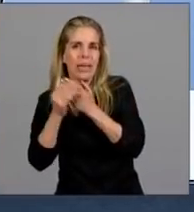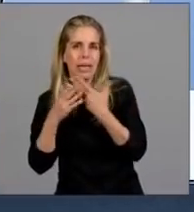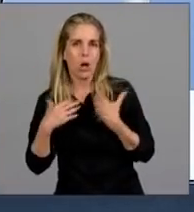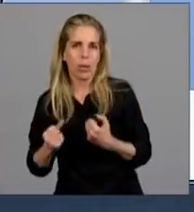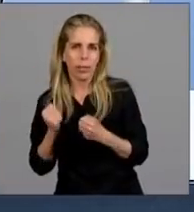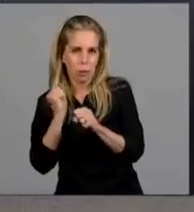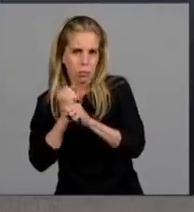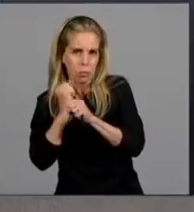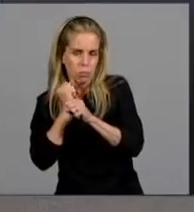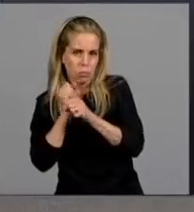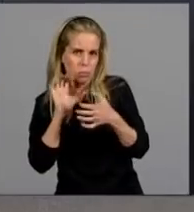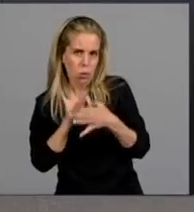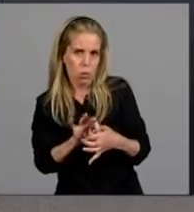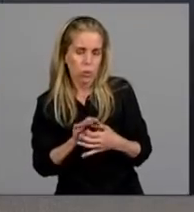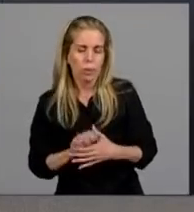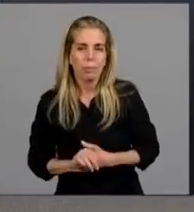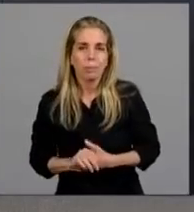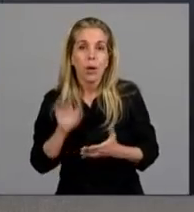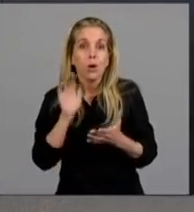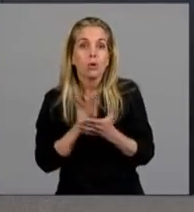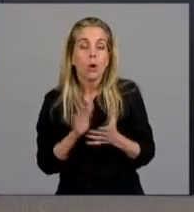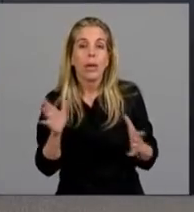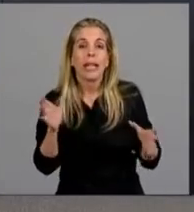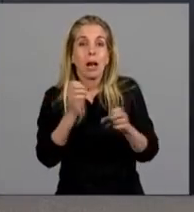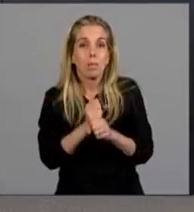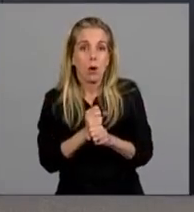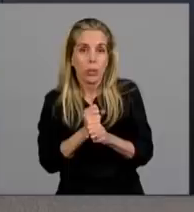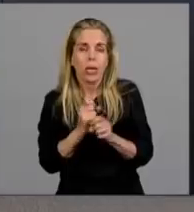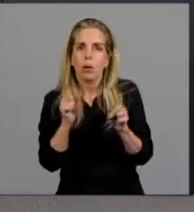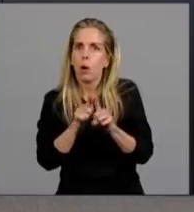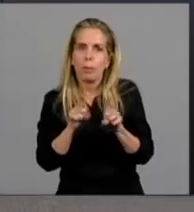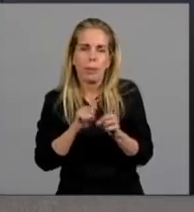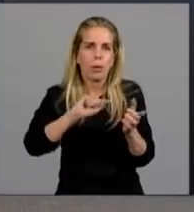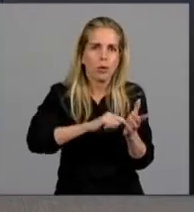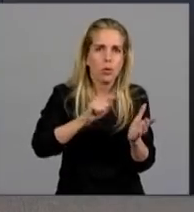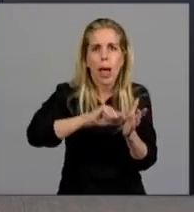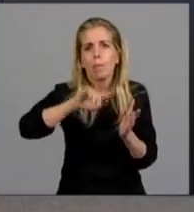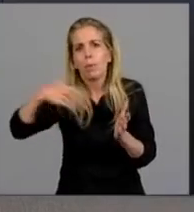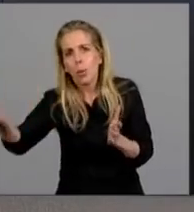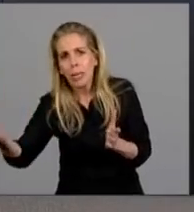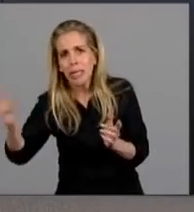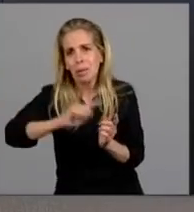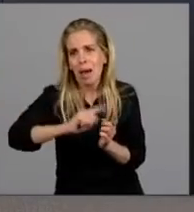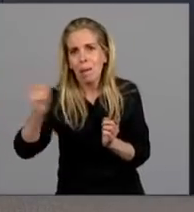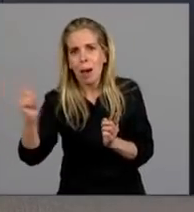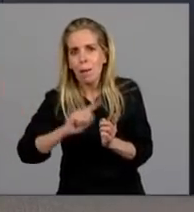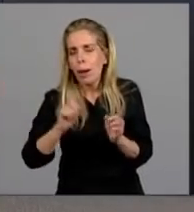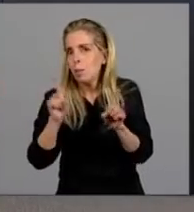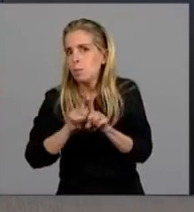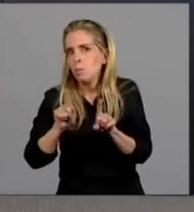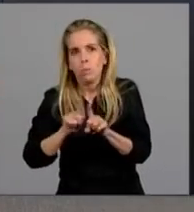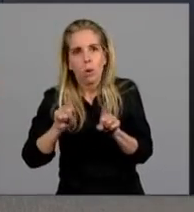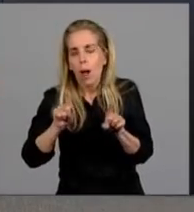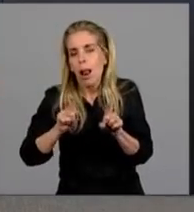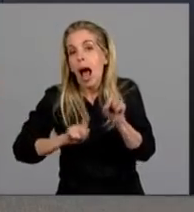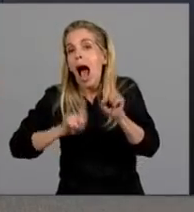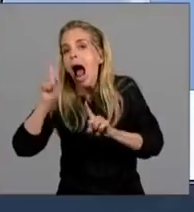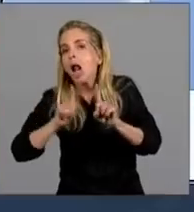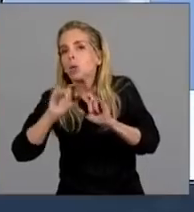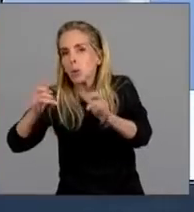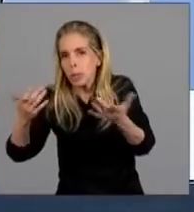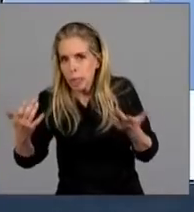García. En cuanto al transporte interjurisdiccional, igual, solo excepciones. Estuvimos trabajando con la Ciudad de Buenos Aires